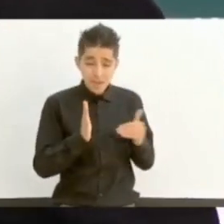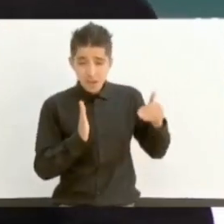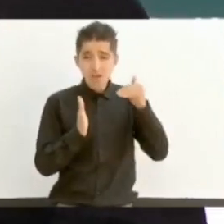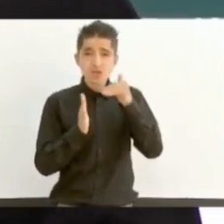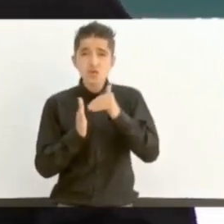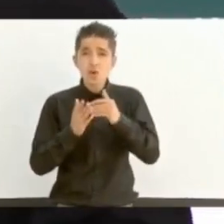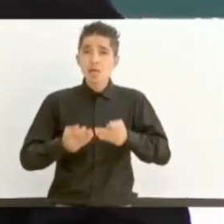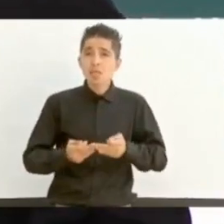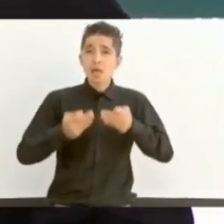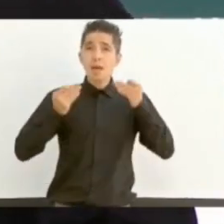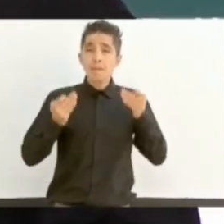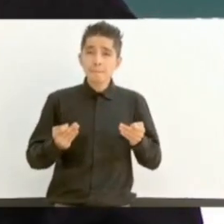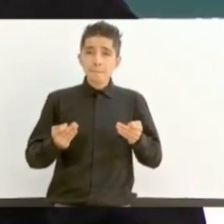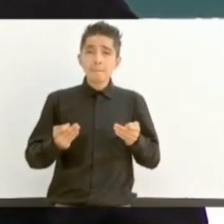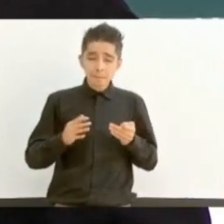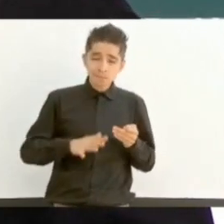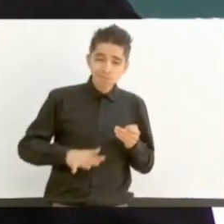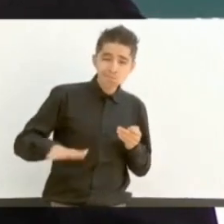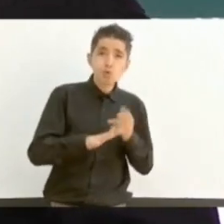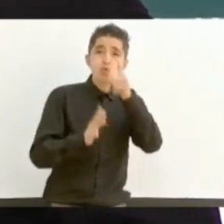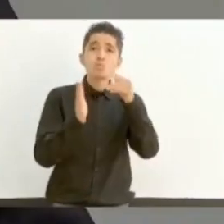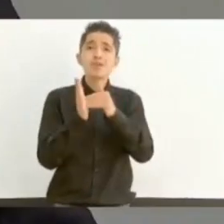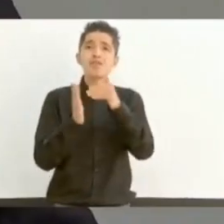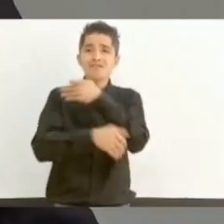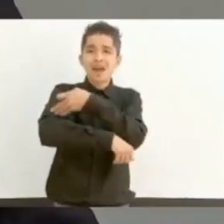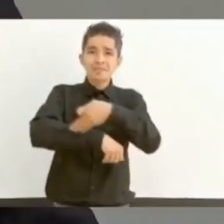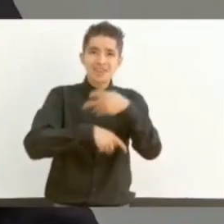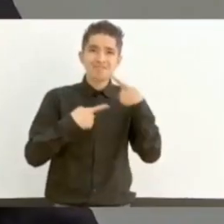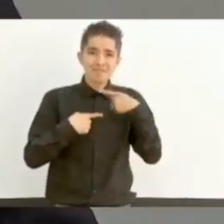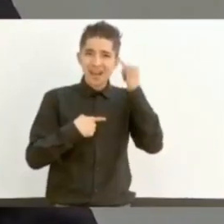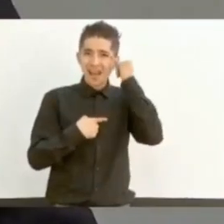hectáreas a 1 millón de familias campesinas.